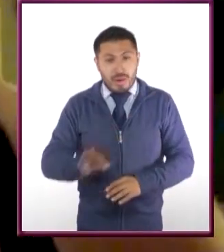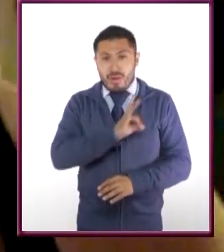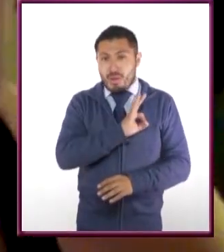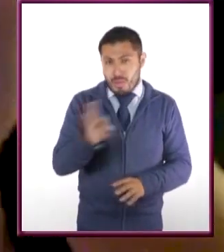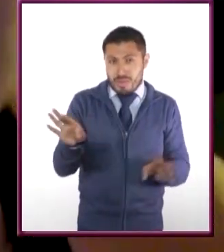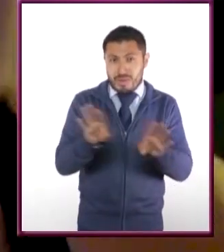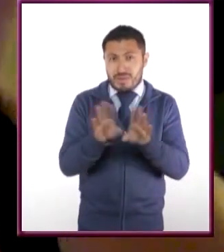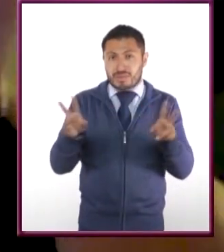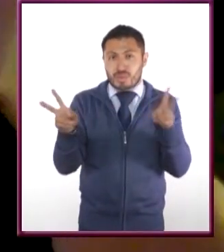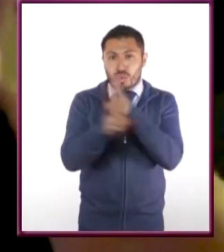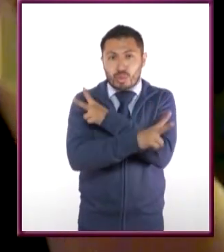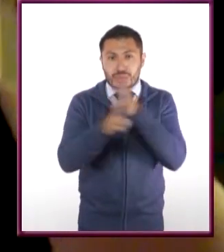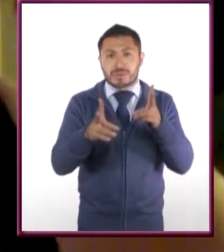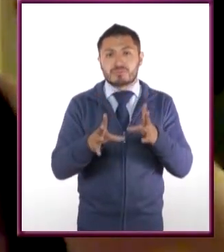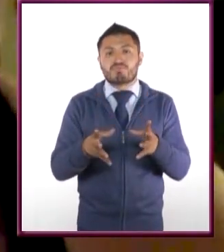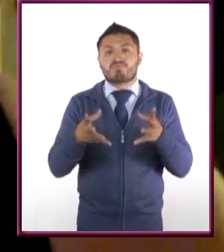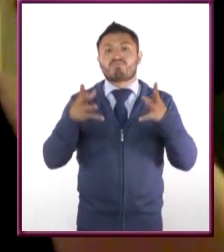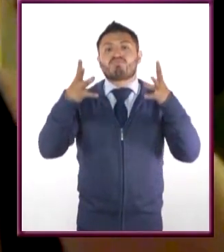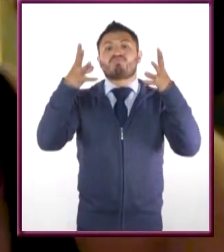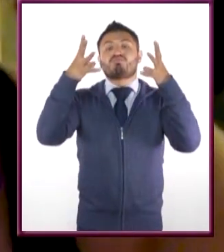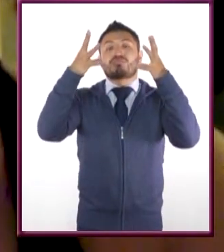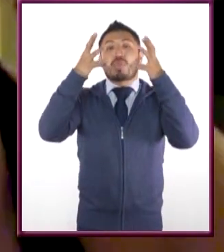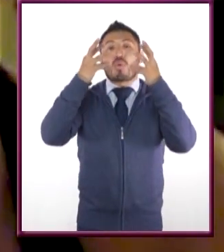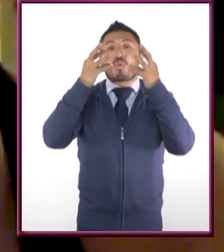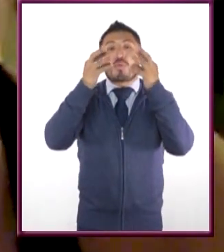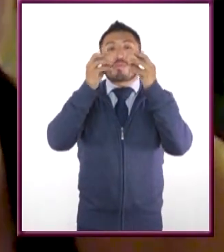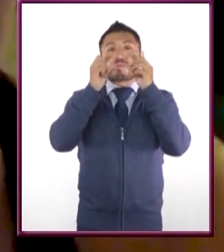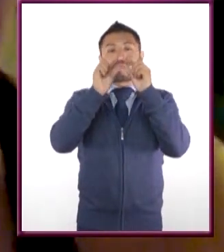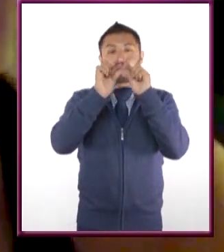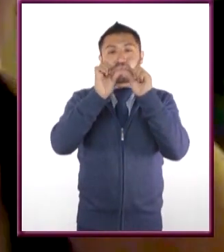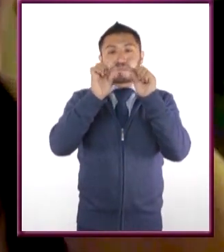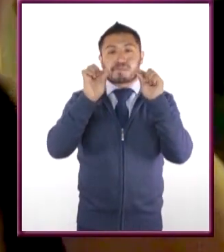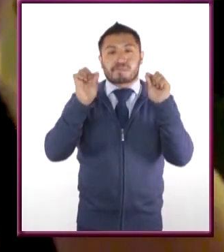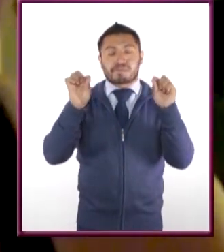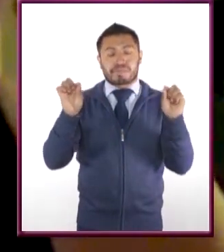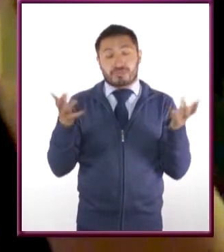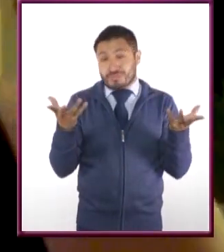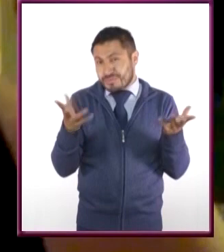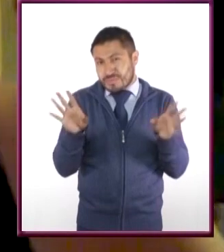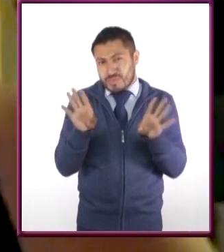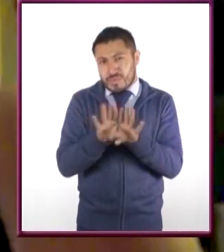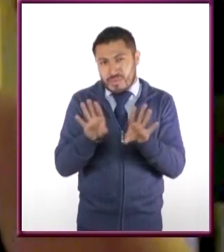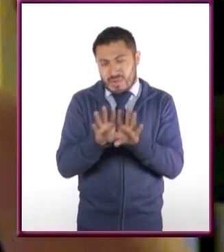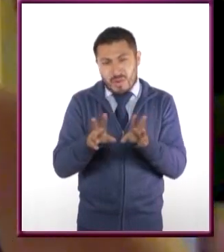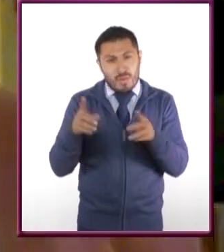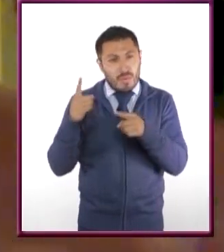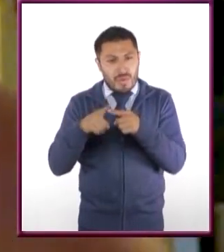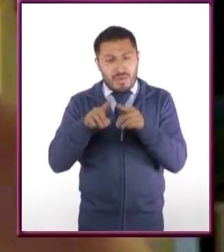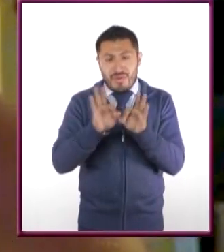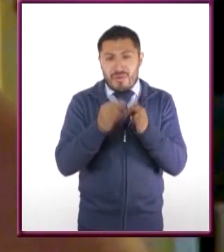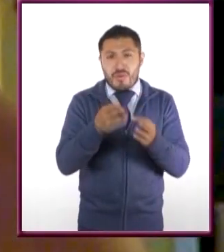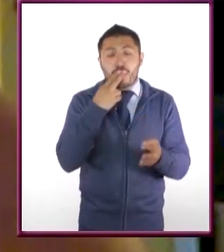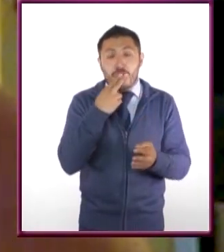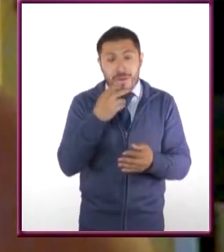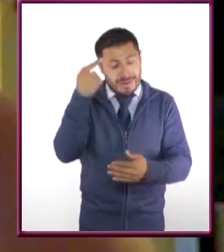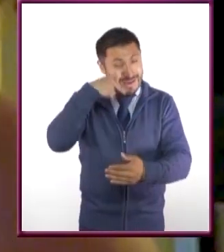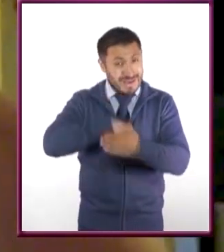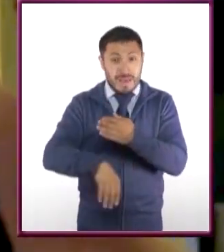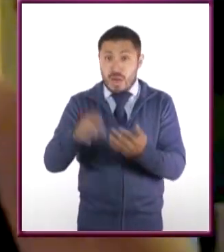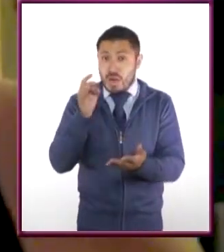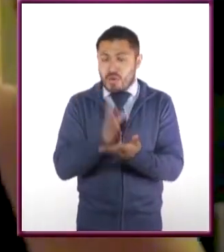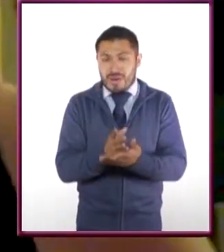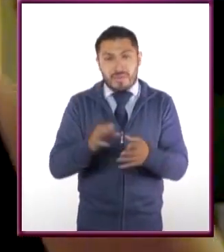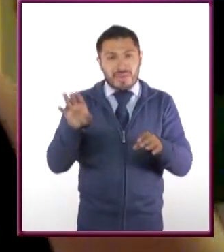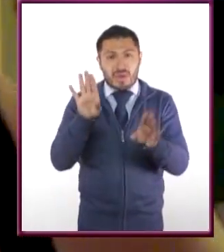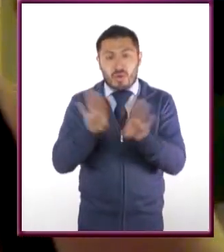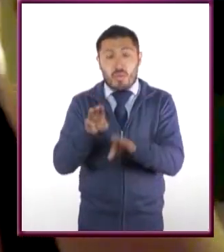reducir al máximo todas las otras funciones y solamente dejar la función muscular